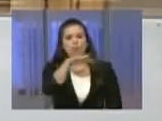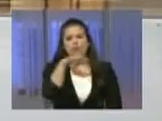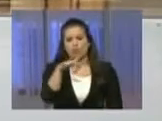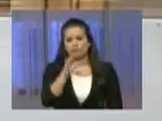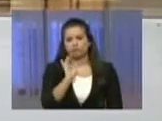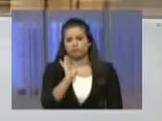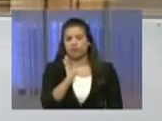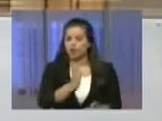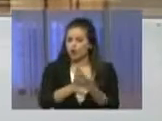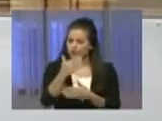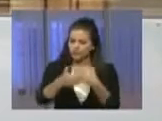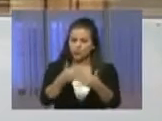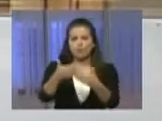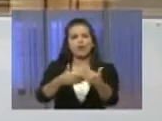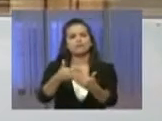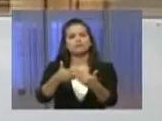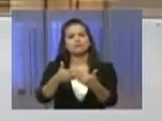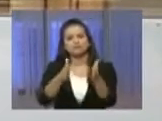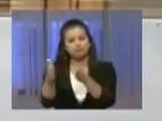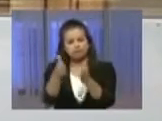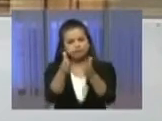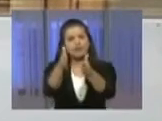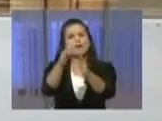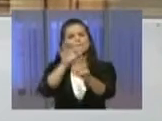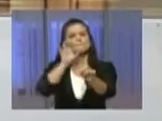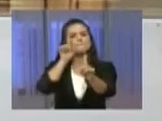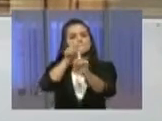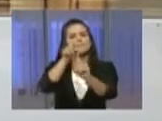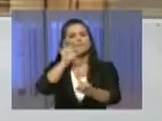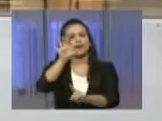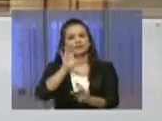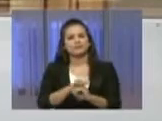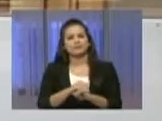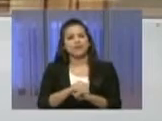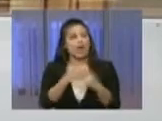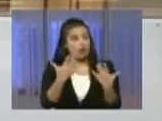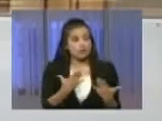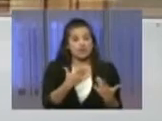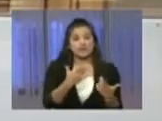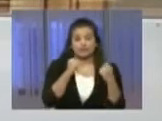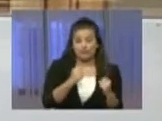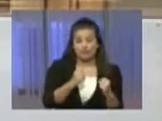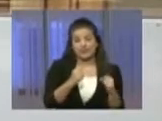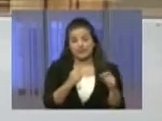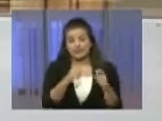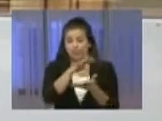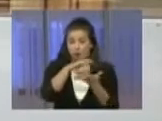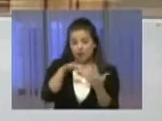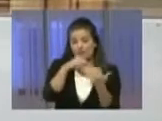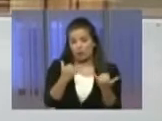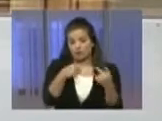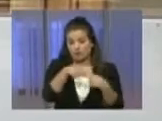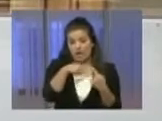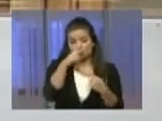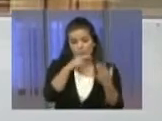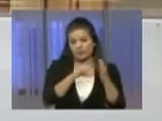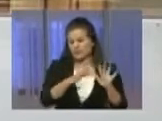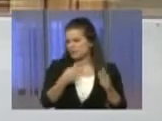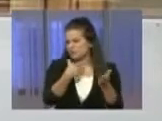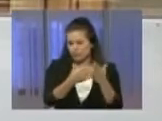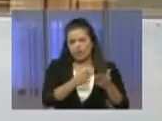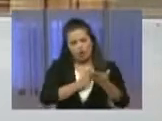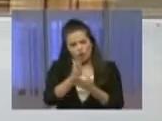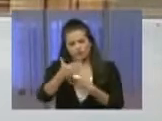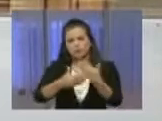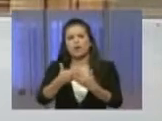seguir en rumbando a la patria en medio de las turbulencias tan duro que nos han tocado en el año 2016 seguir recuperando la